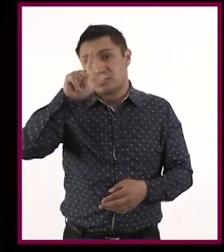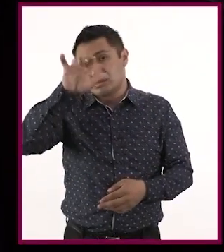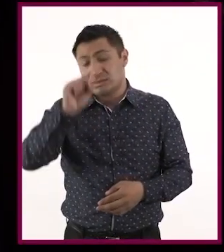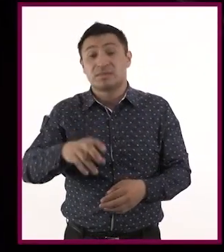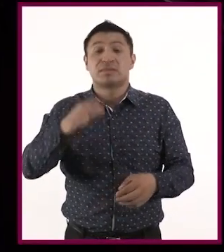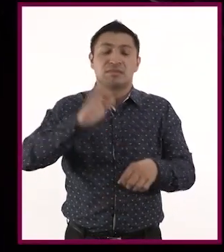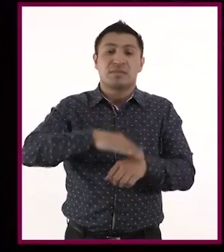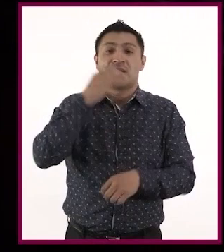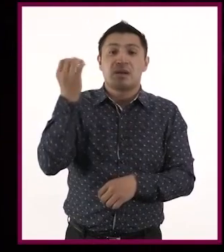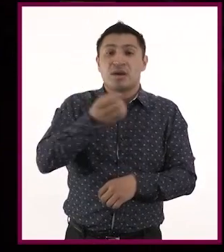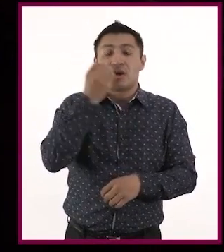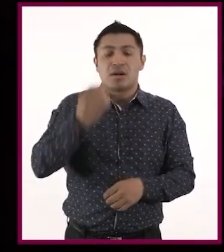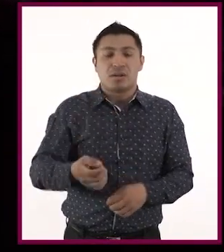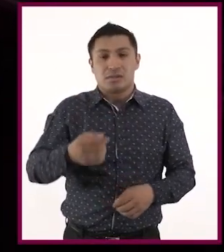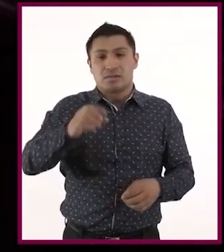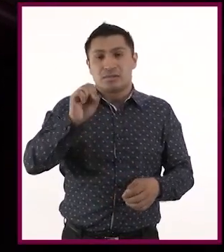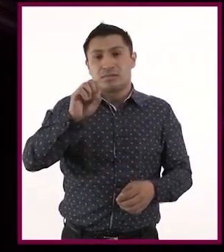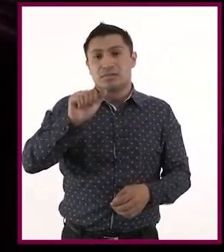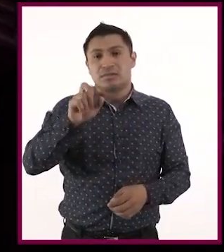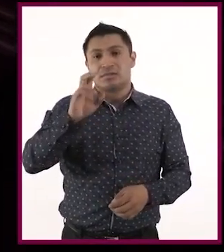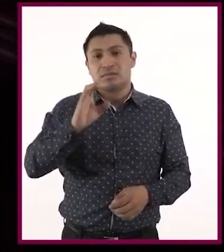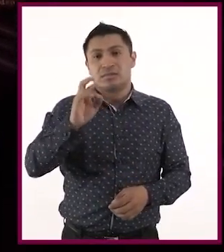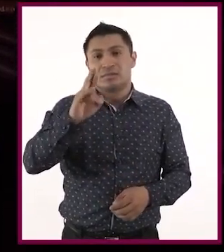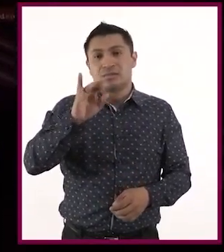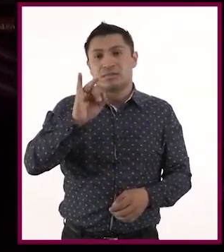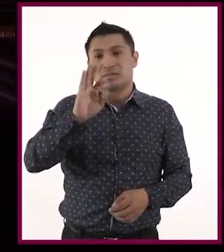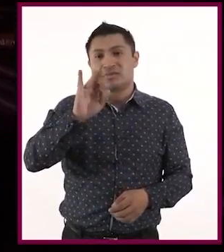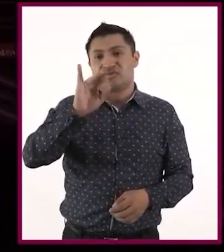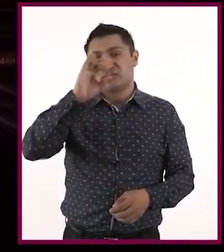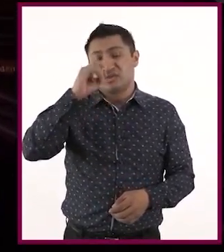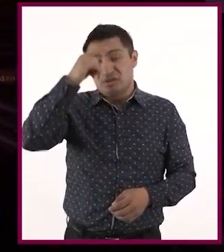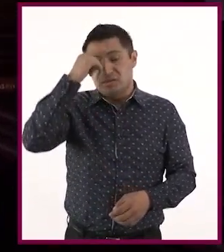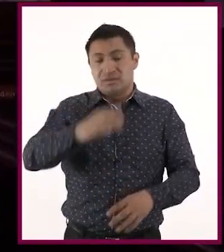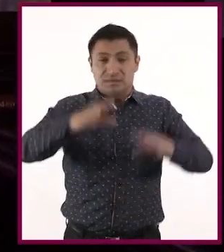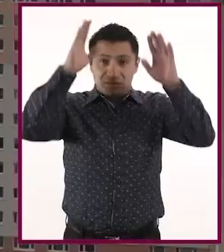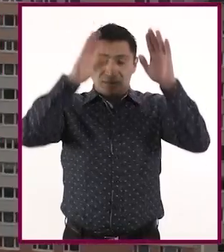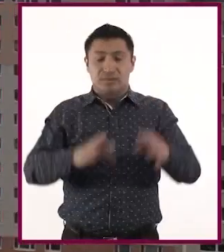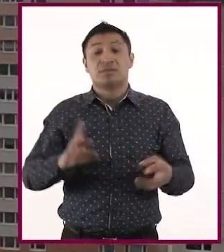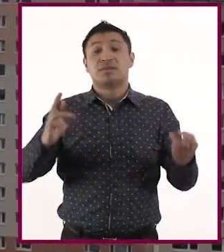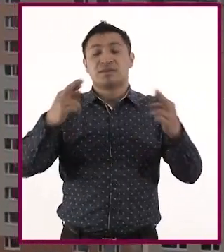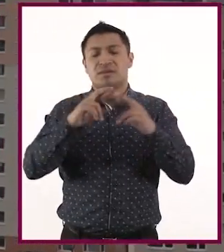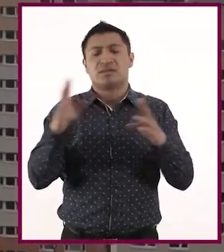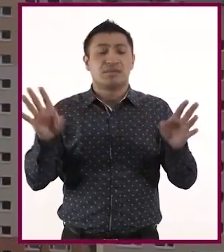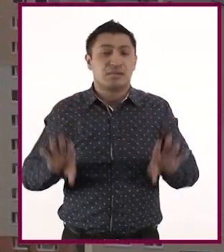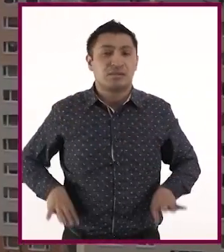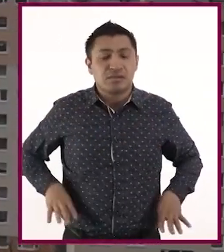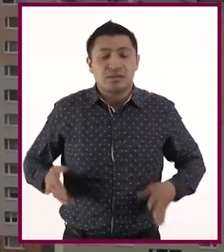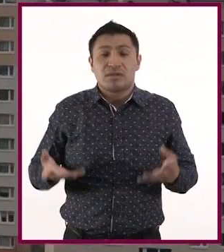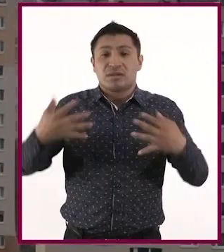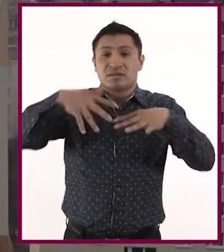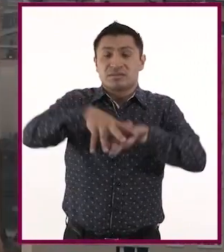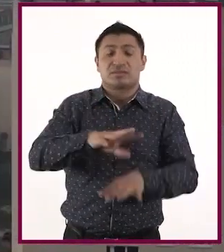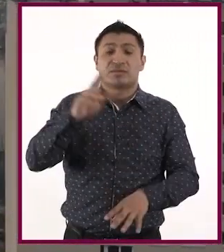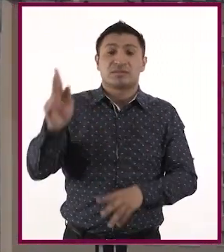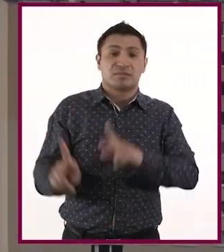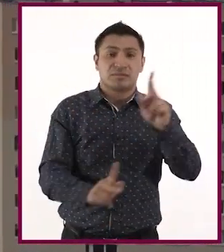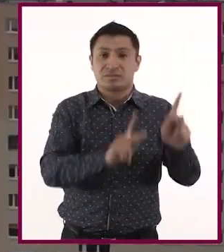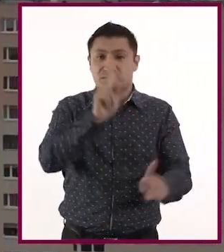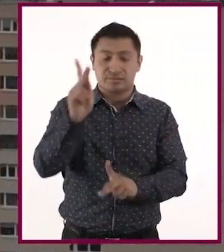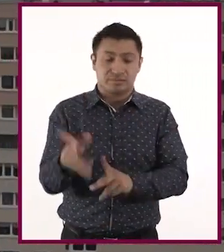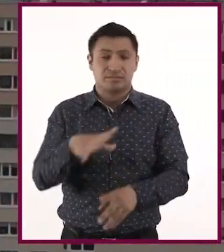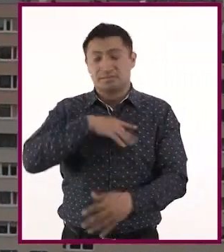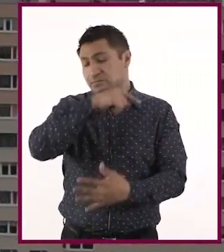oración y el sacrificio para darle culto. La religión es un rasgo de integración de los pueblos porque permite, entre